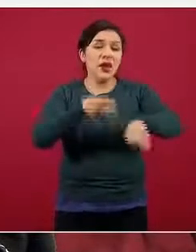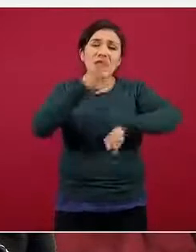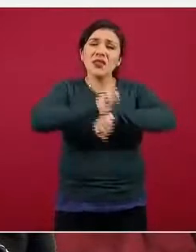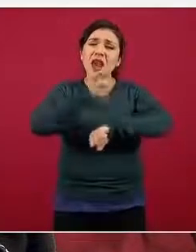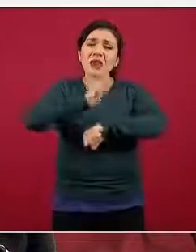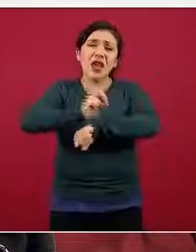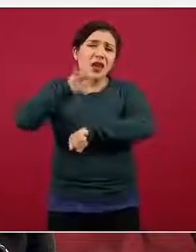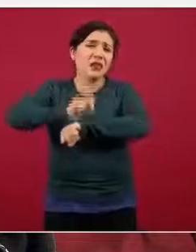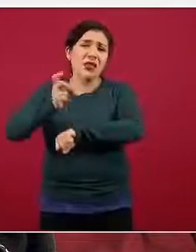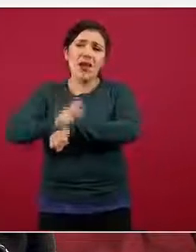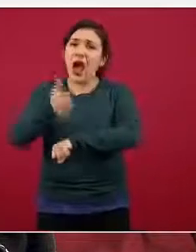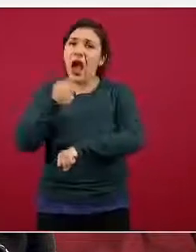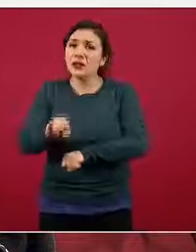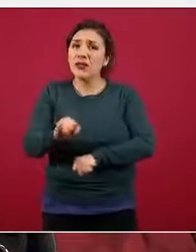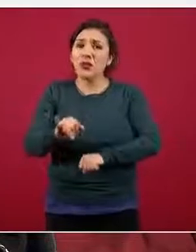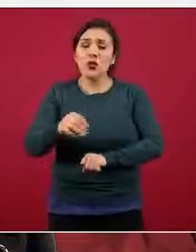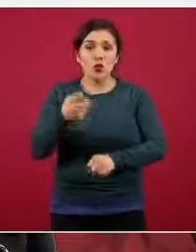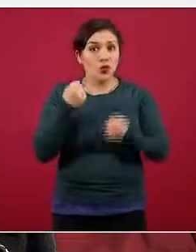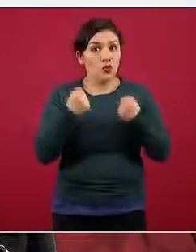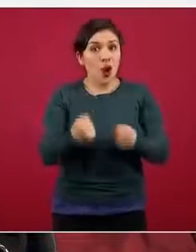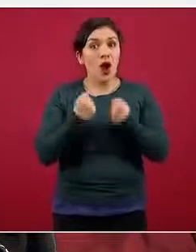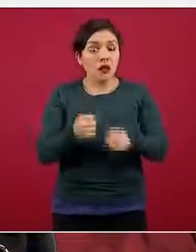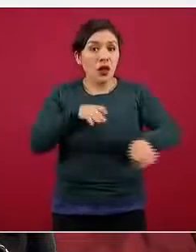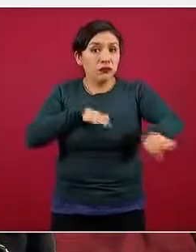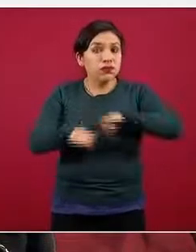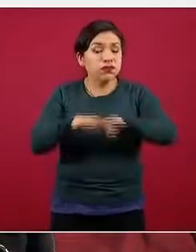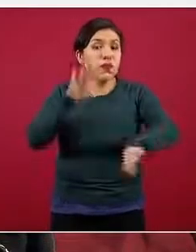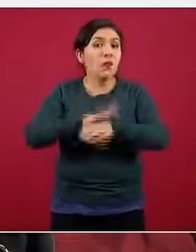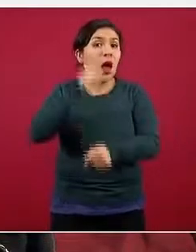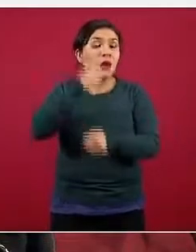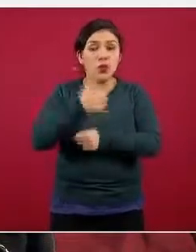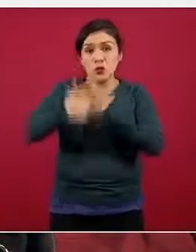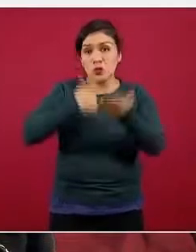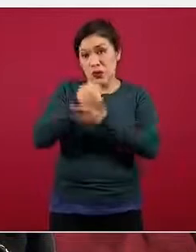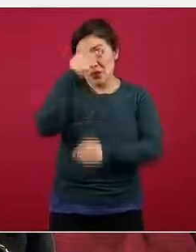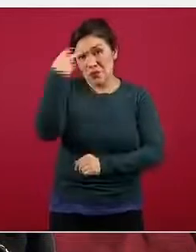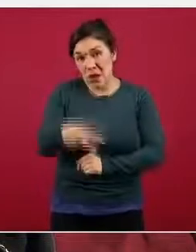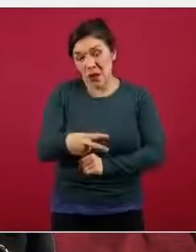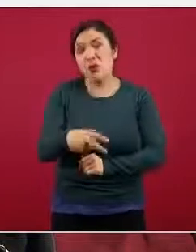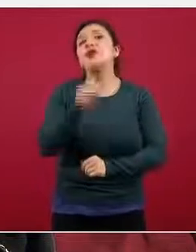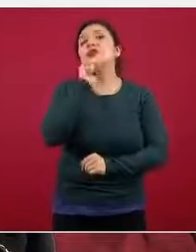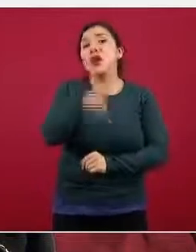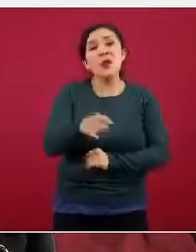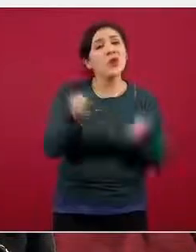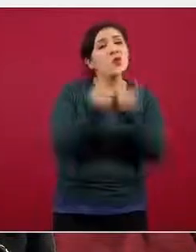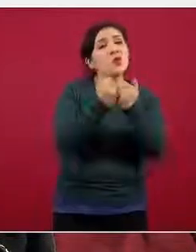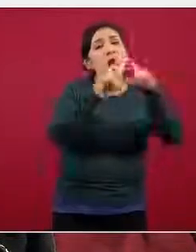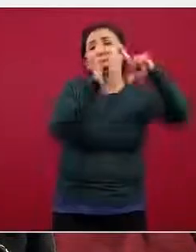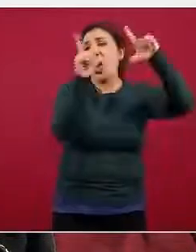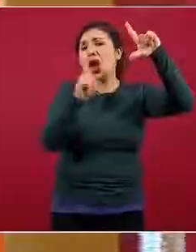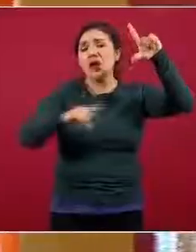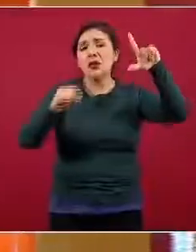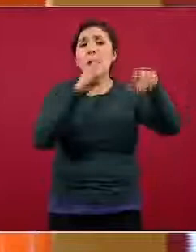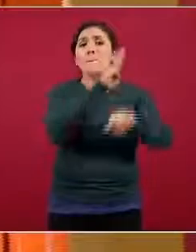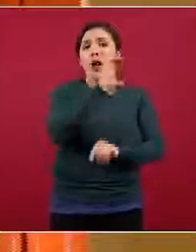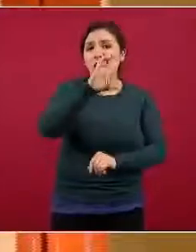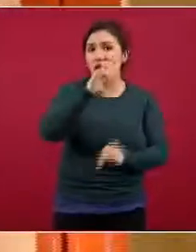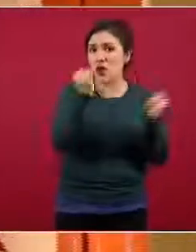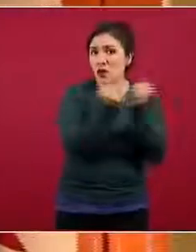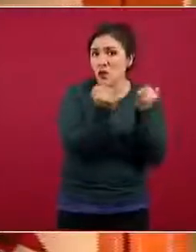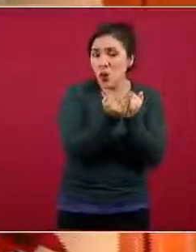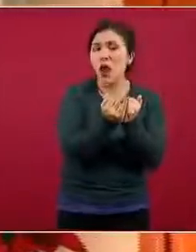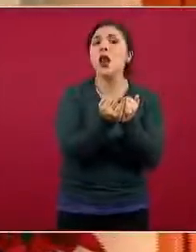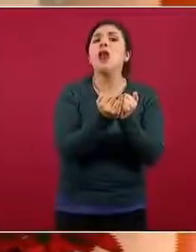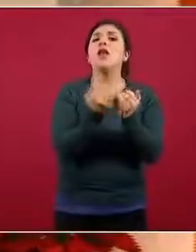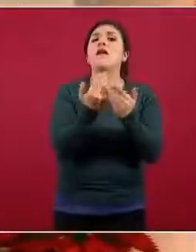el trabajo intenso que se está haciendo especialmente en la Ciudad de México, pero también en todas las entidades, Baja California también,